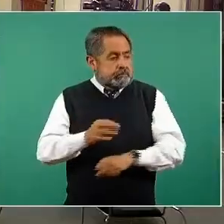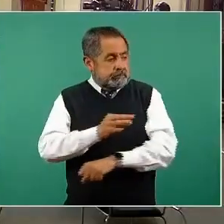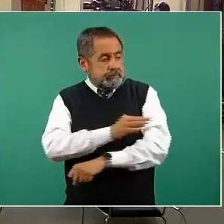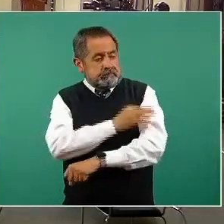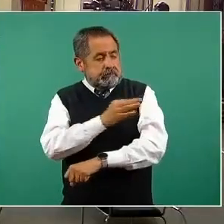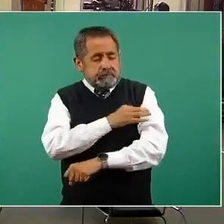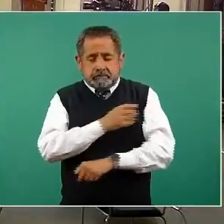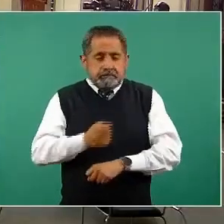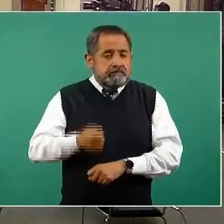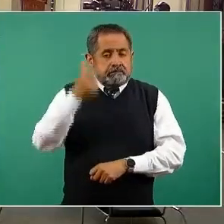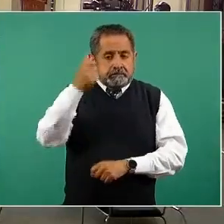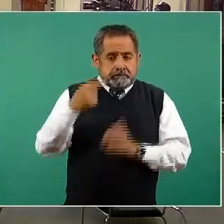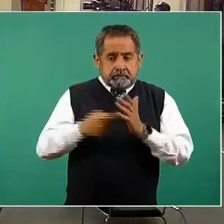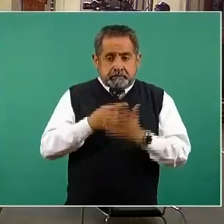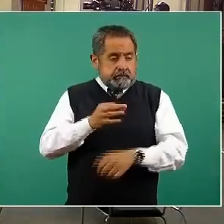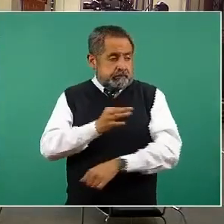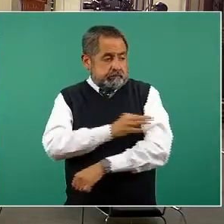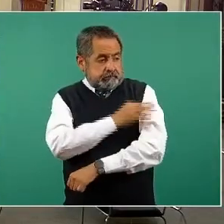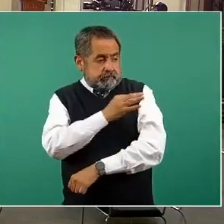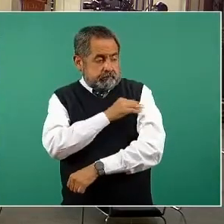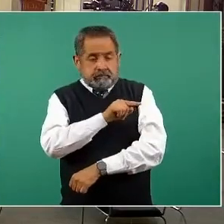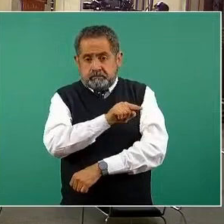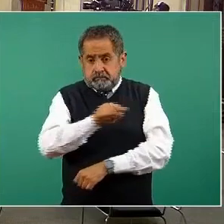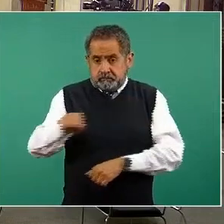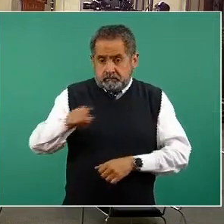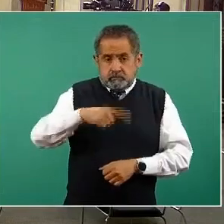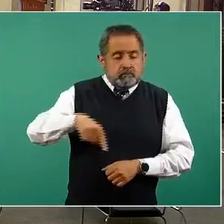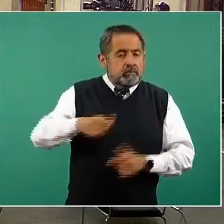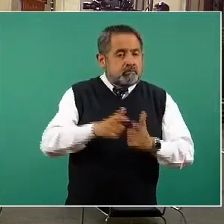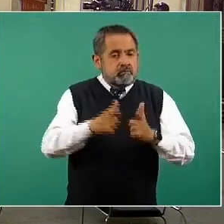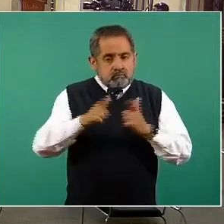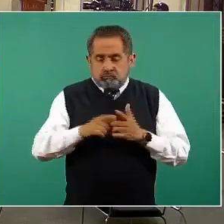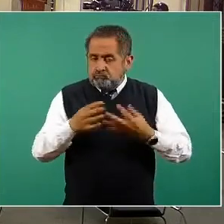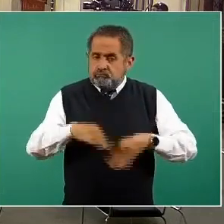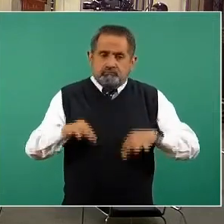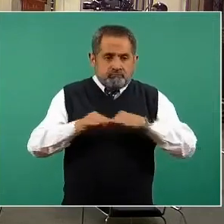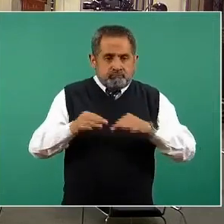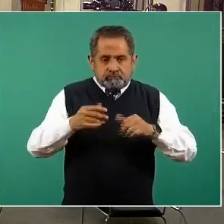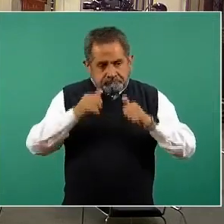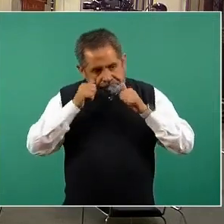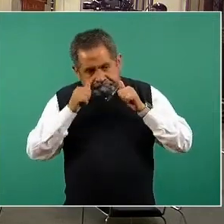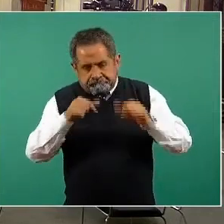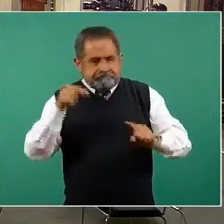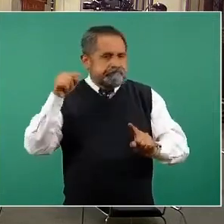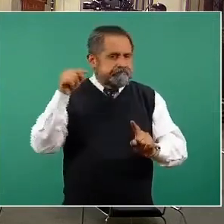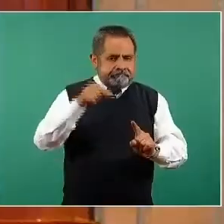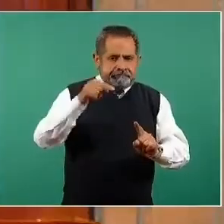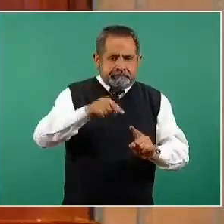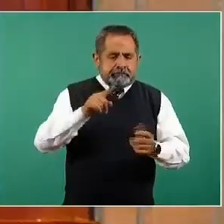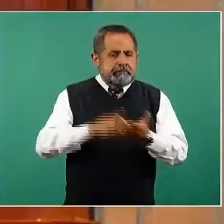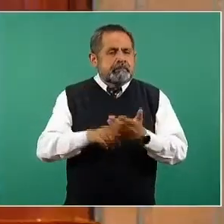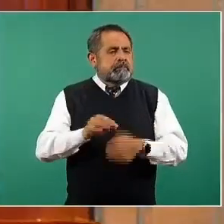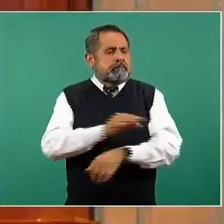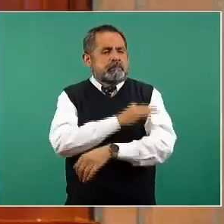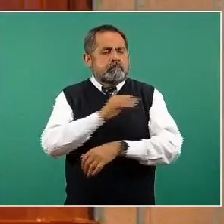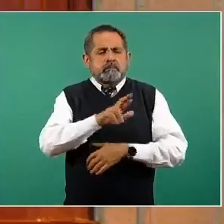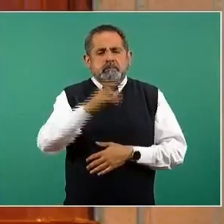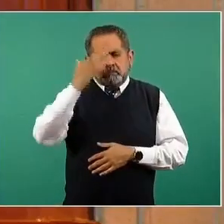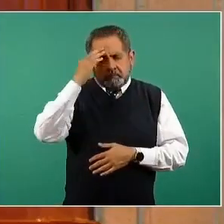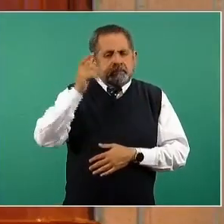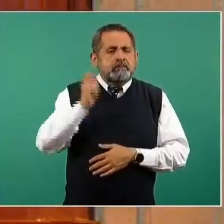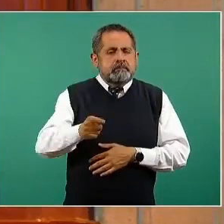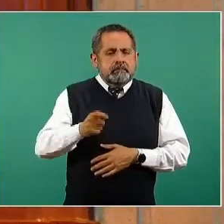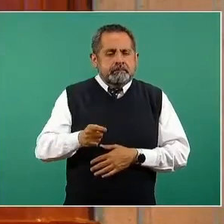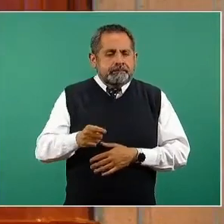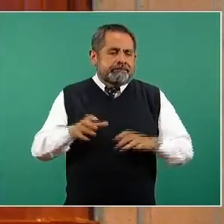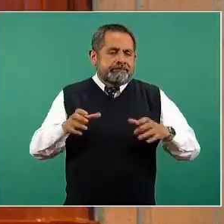dosis, además porque es un grupo importante sobre el cual la estrategia también ha priorizado la aplicación de esta vacuna, recordando que es